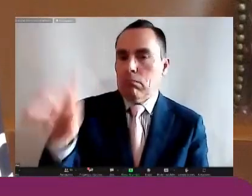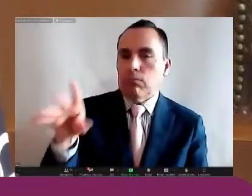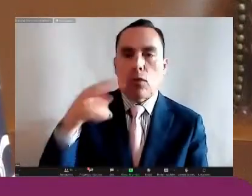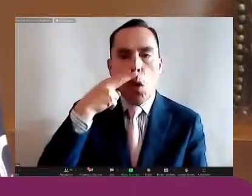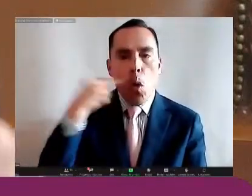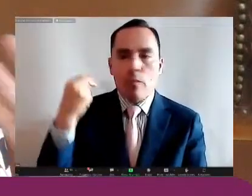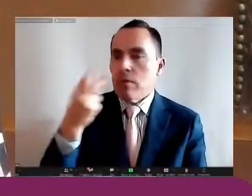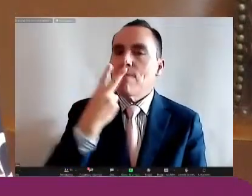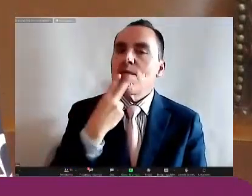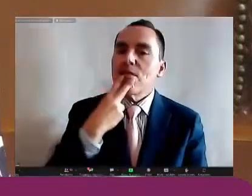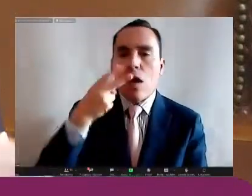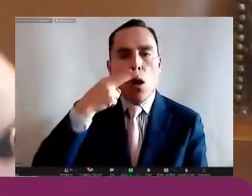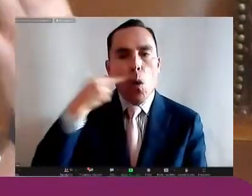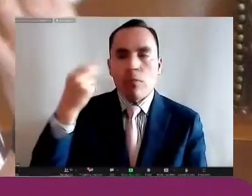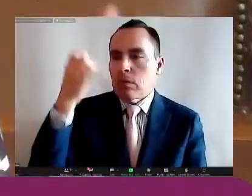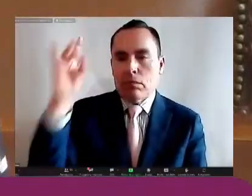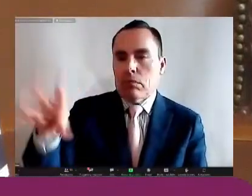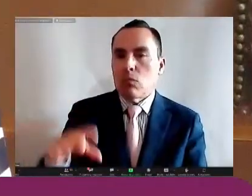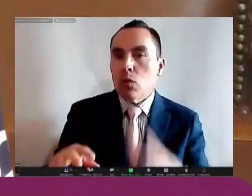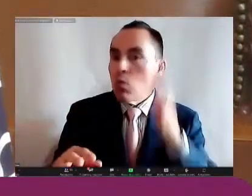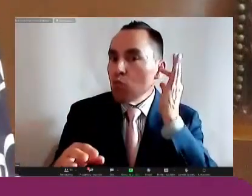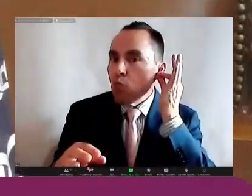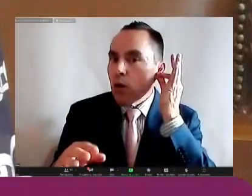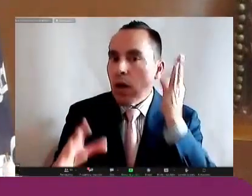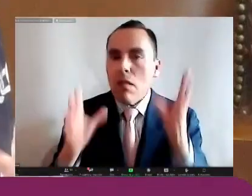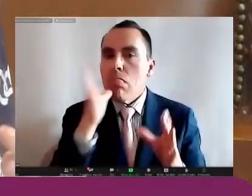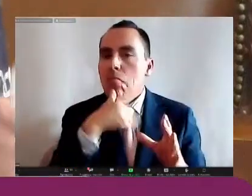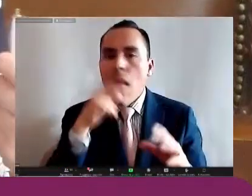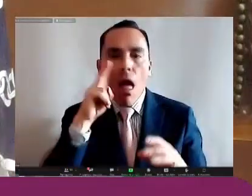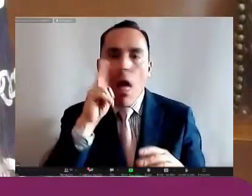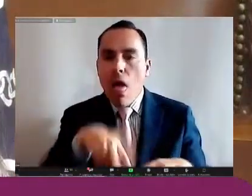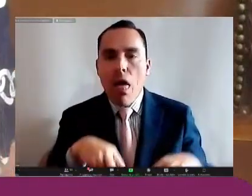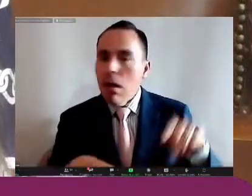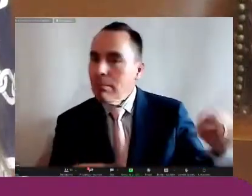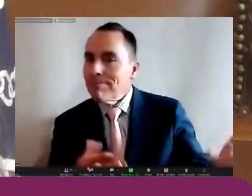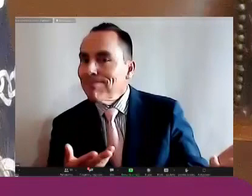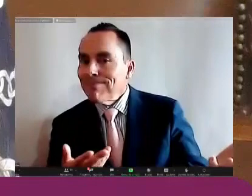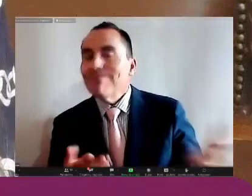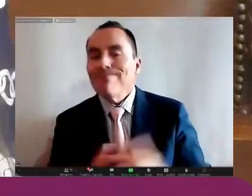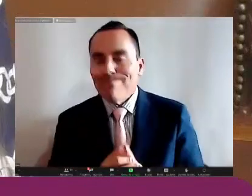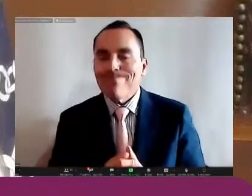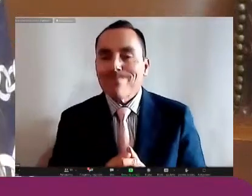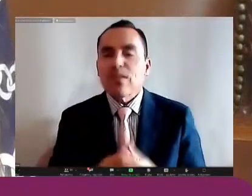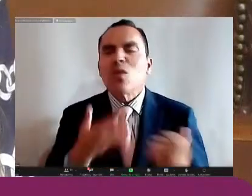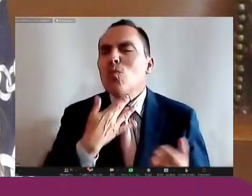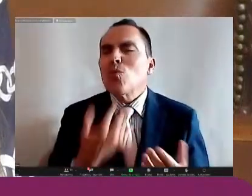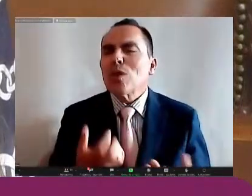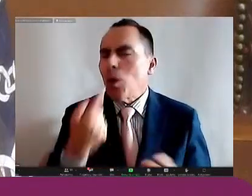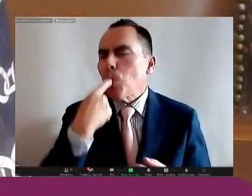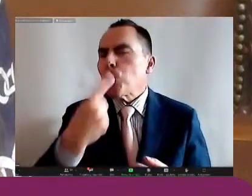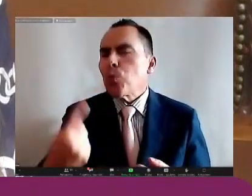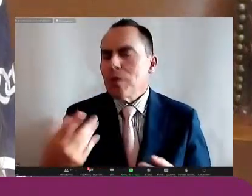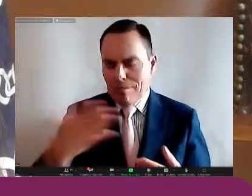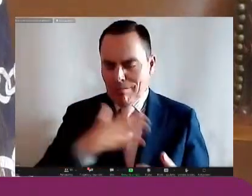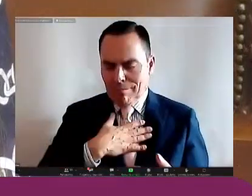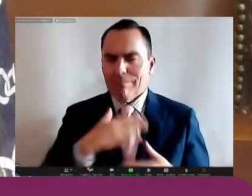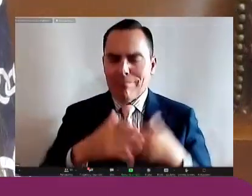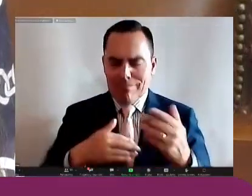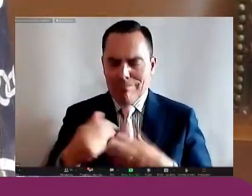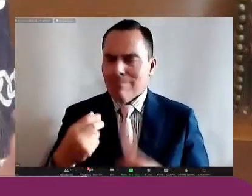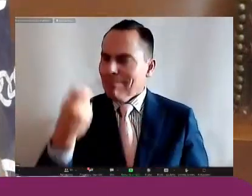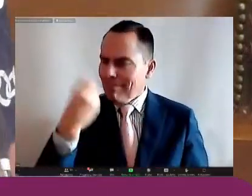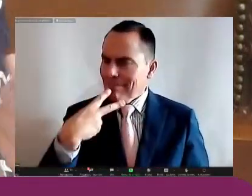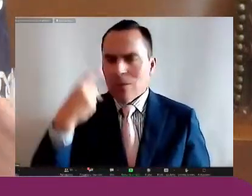general, todas sus categorías, y vamos a ir viendo por qué. Y entonces lo que necesitamos preguntarnos nosotros es cómo reconocer